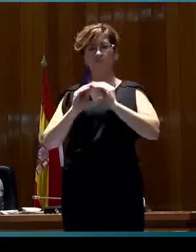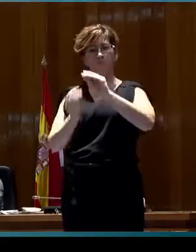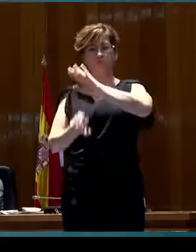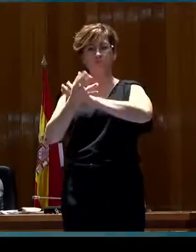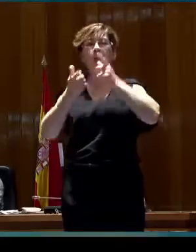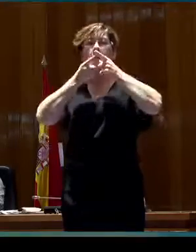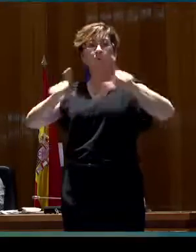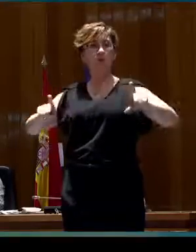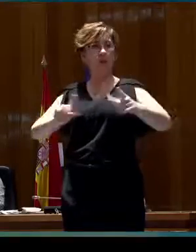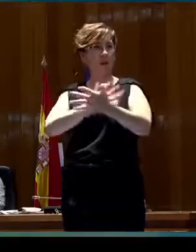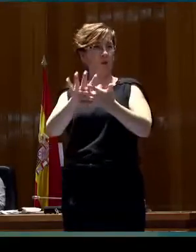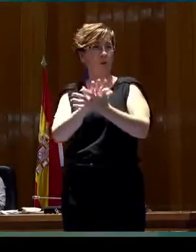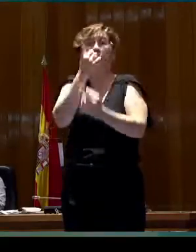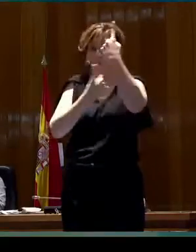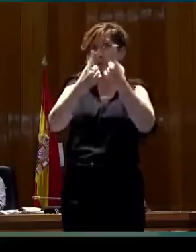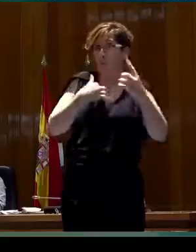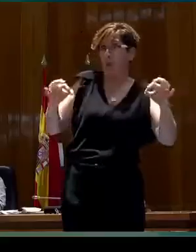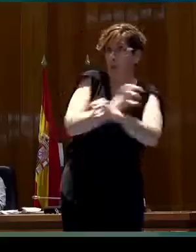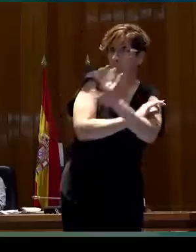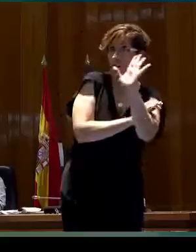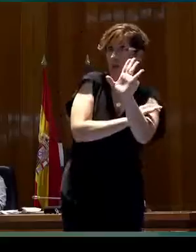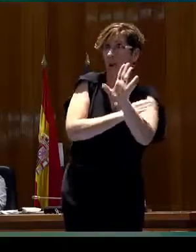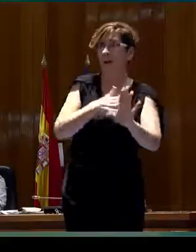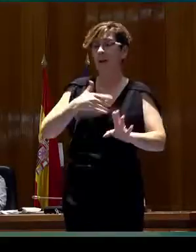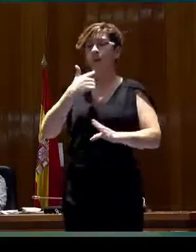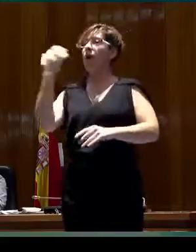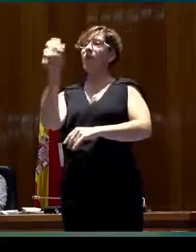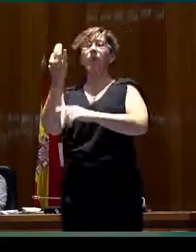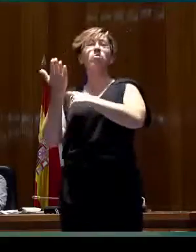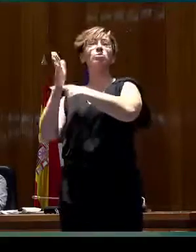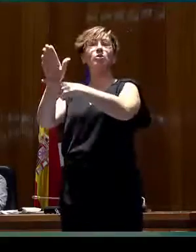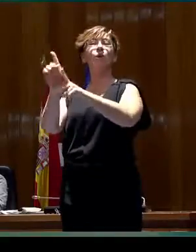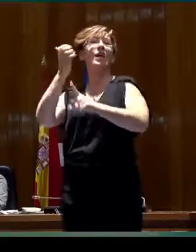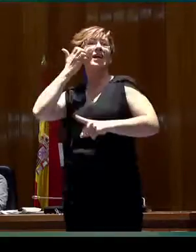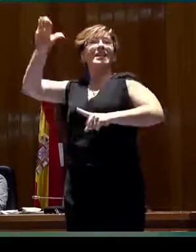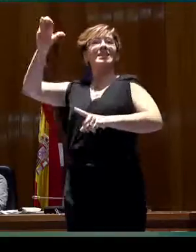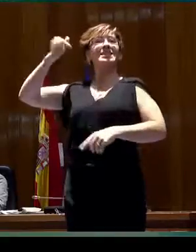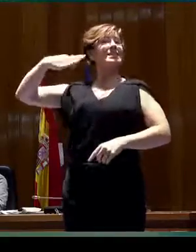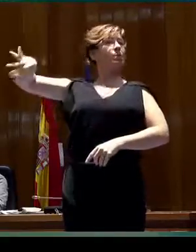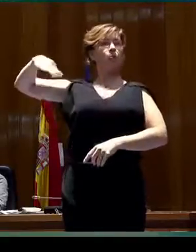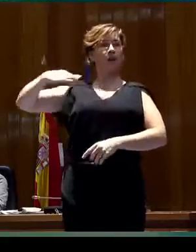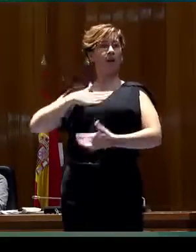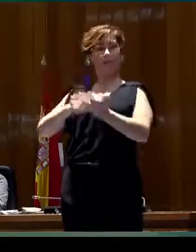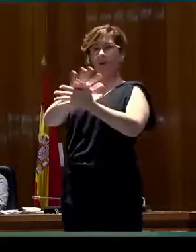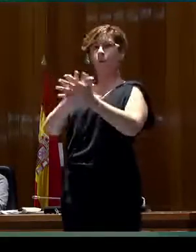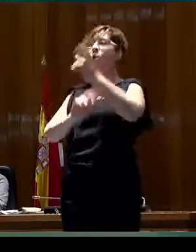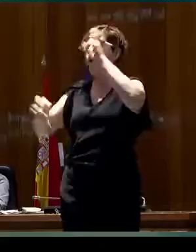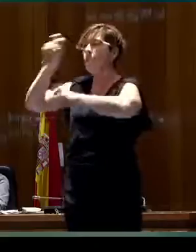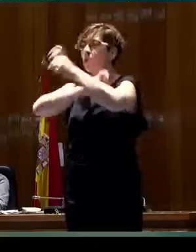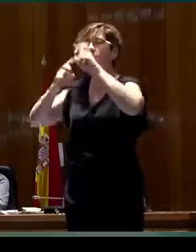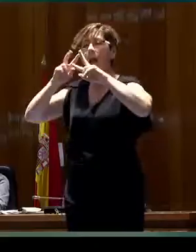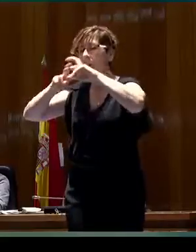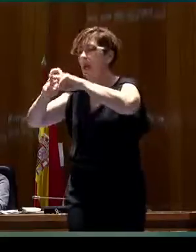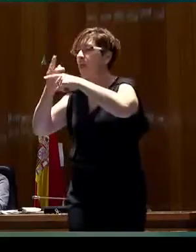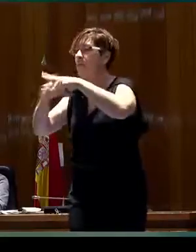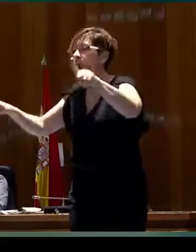signos, y entonces dijimos, bueno, hay que mostrar la singularidad de las lenguas de signos. Buscábamos siempre las diferencias. ¿Qué tienen de especial